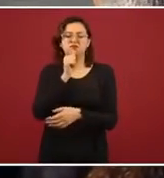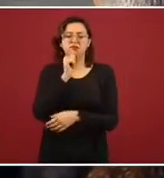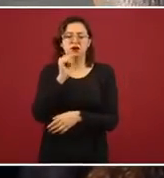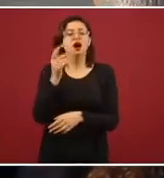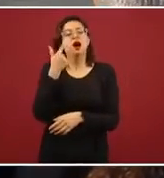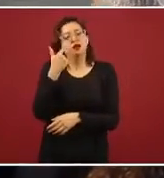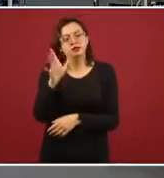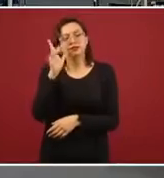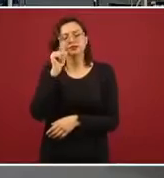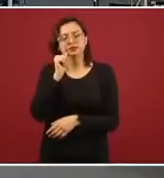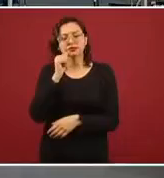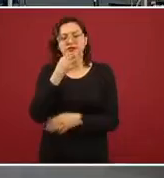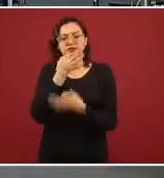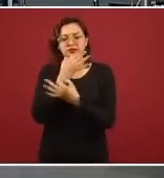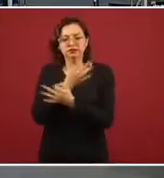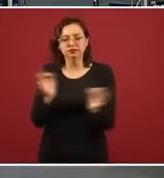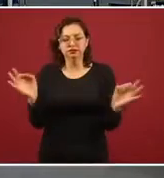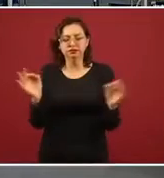Okay, gracias.